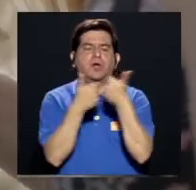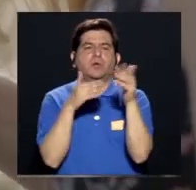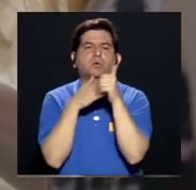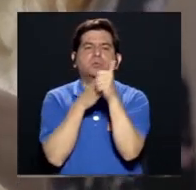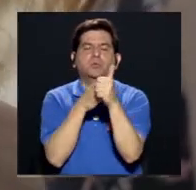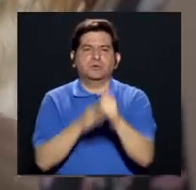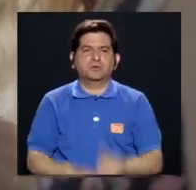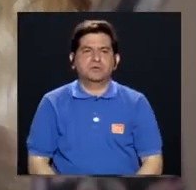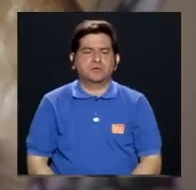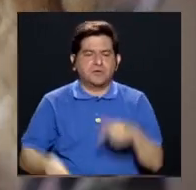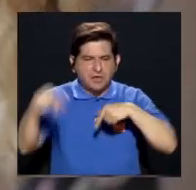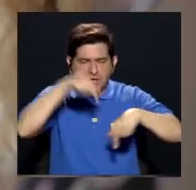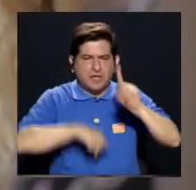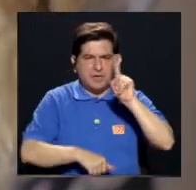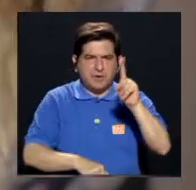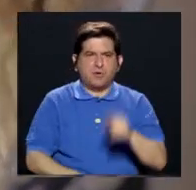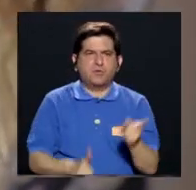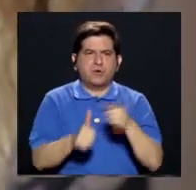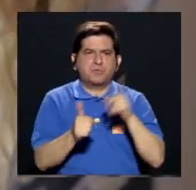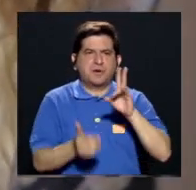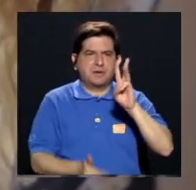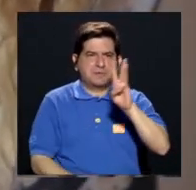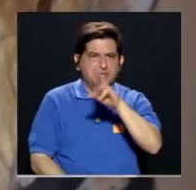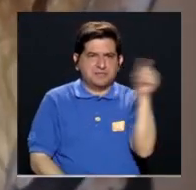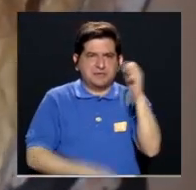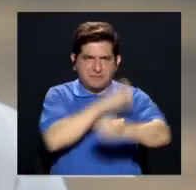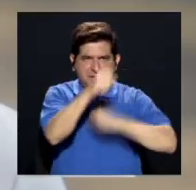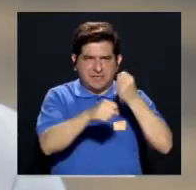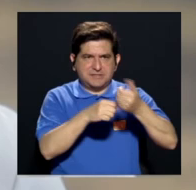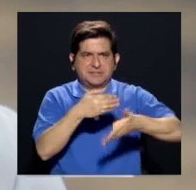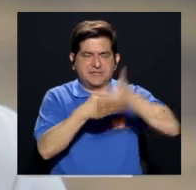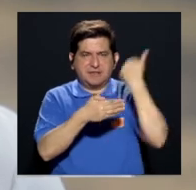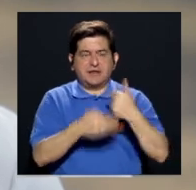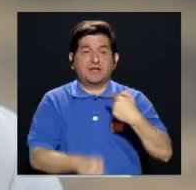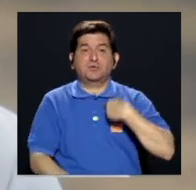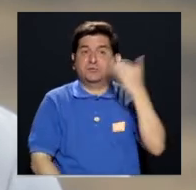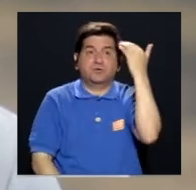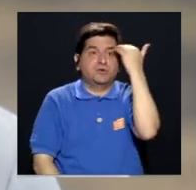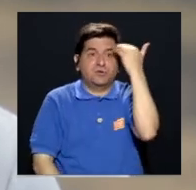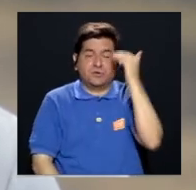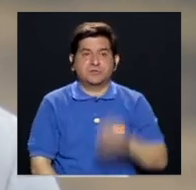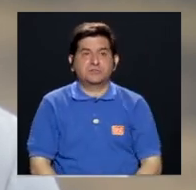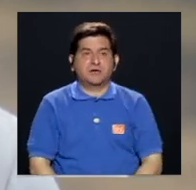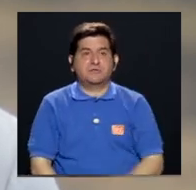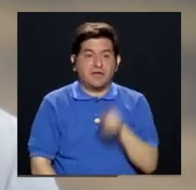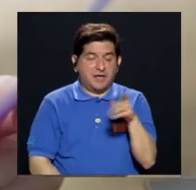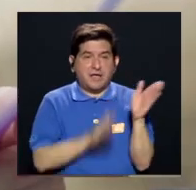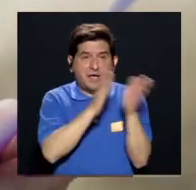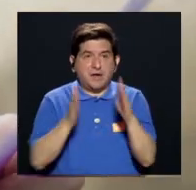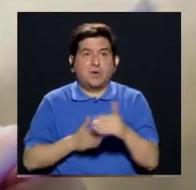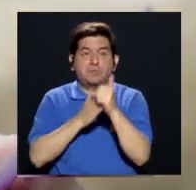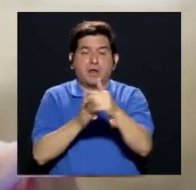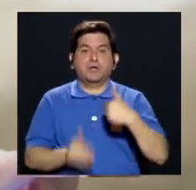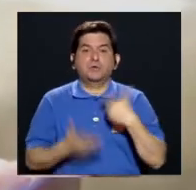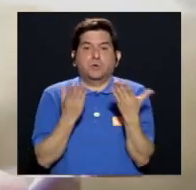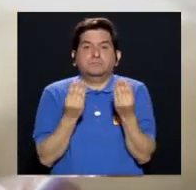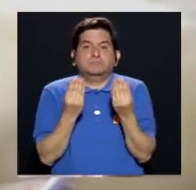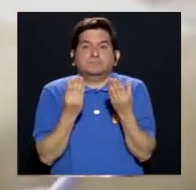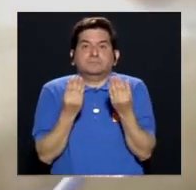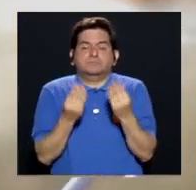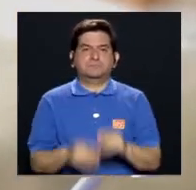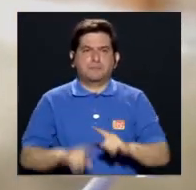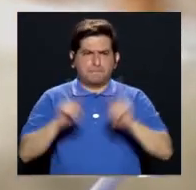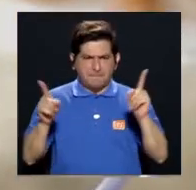piloto. Yo entré a Química 1 en el primer semestre del año pasado y no sabía que entraba a un plan piloto. Estaba muy asustada,